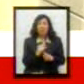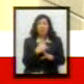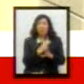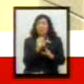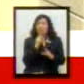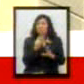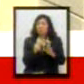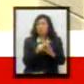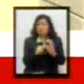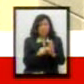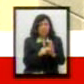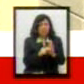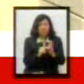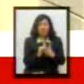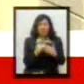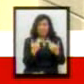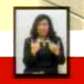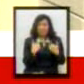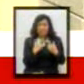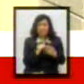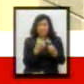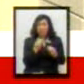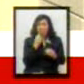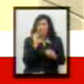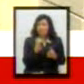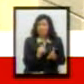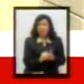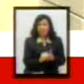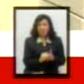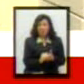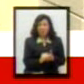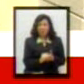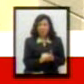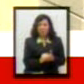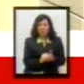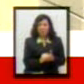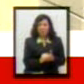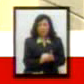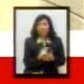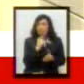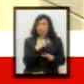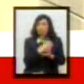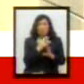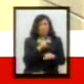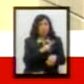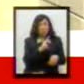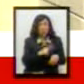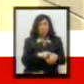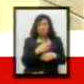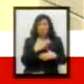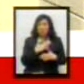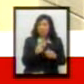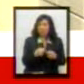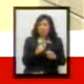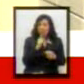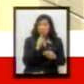normales no podemos evitarlas con castigos o o con amenazas son funciones normales del cuerpo y las exigencias